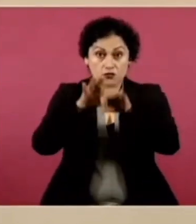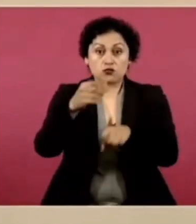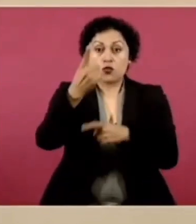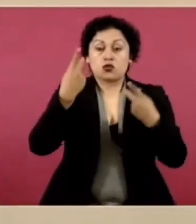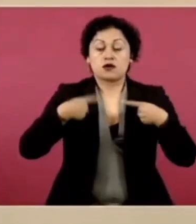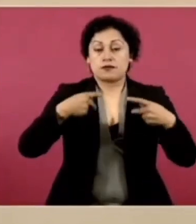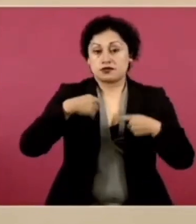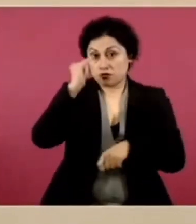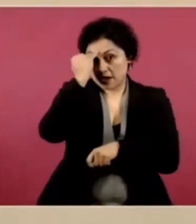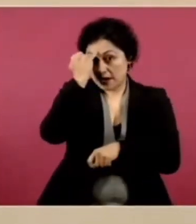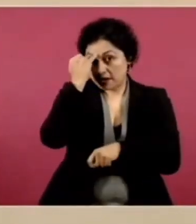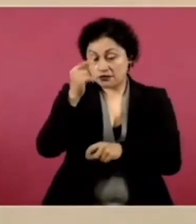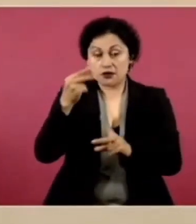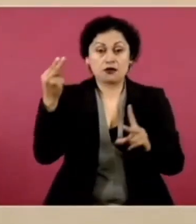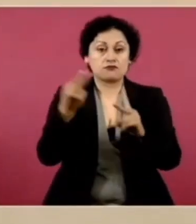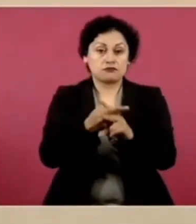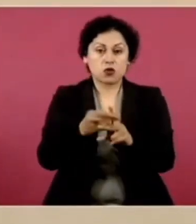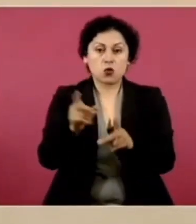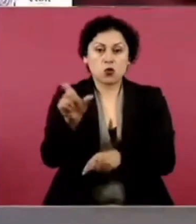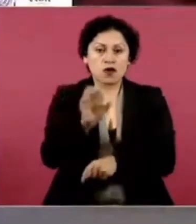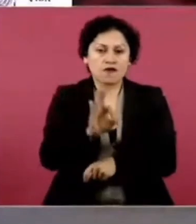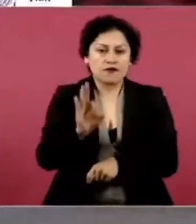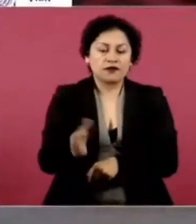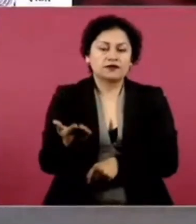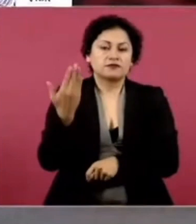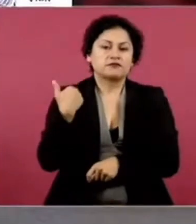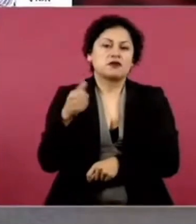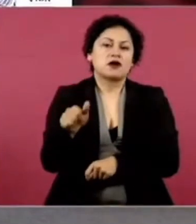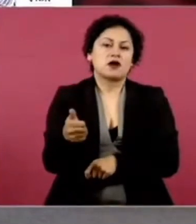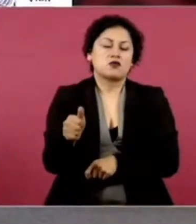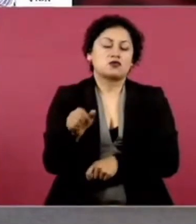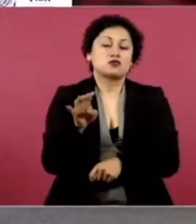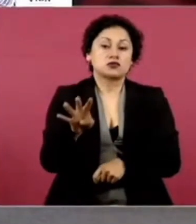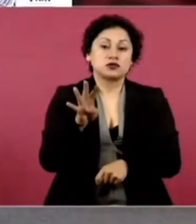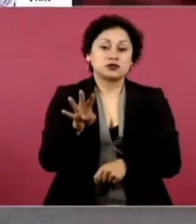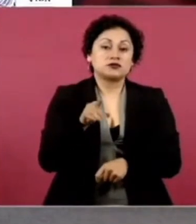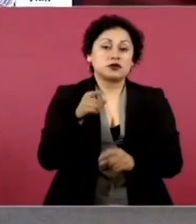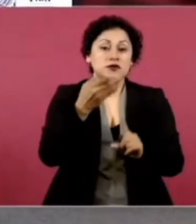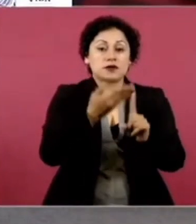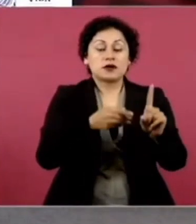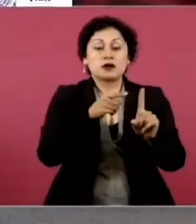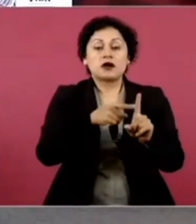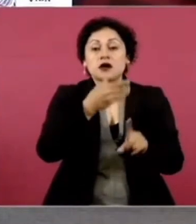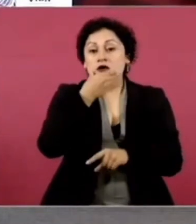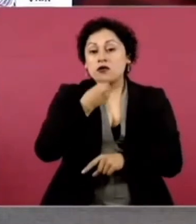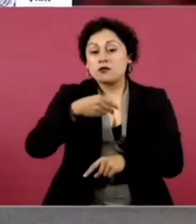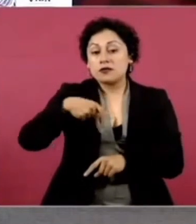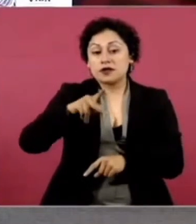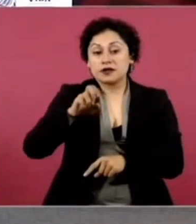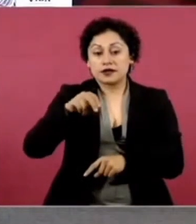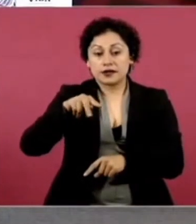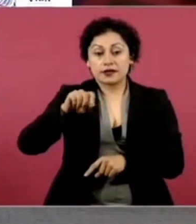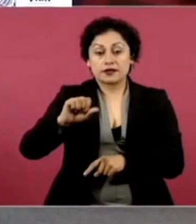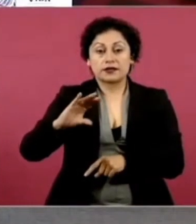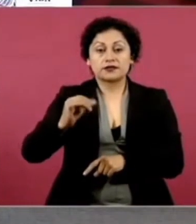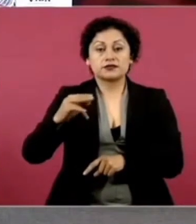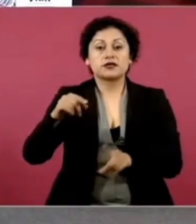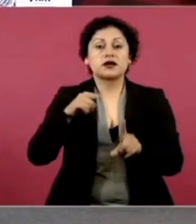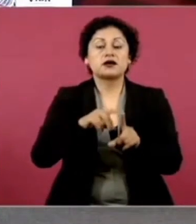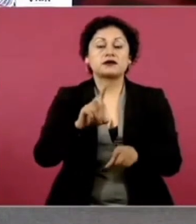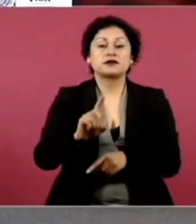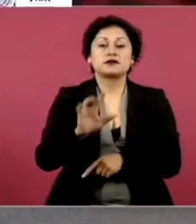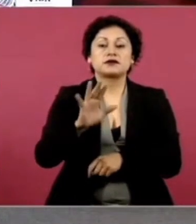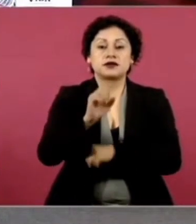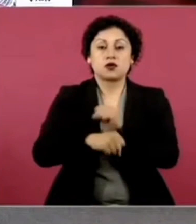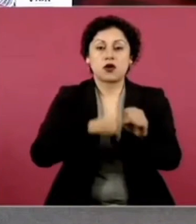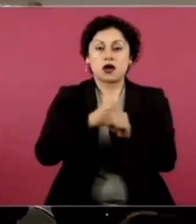el pasado 19 de agosto. El señor Ketan Shah, de 35 años,